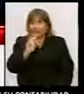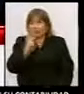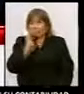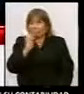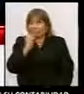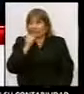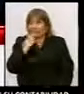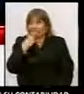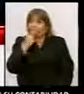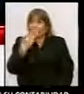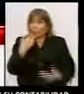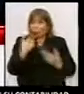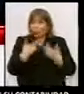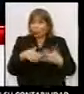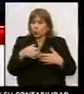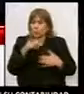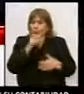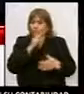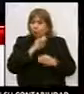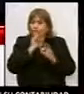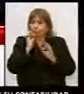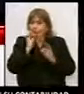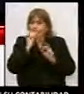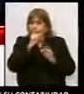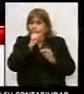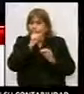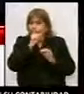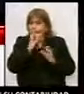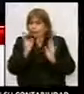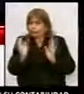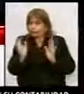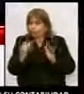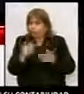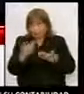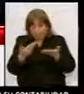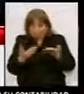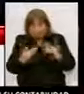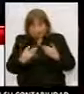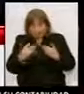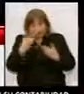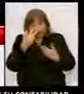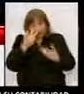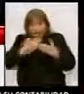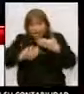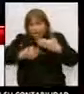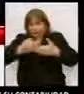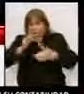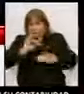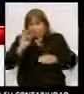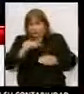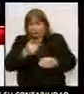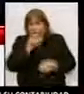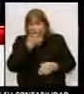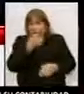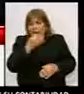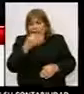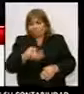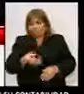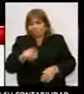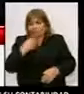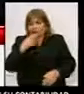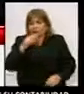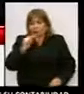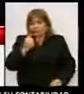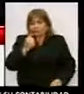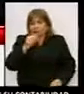tuvieron una muda complicidad en su momento, y más adelante tenemos lo que estamos viendo. Pero no hay un error, el congresista Velázquez, en realidad desde